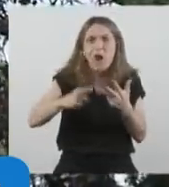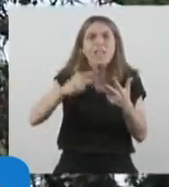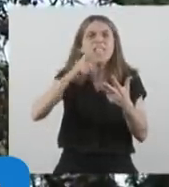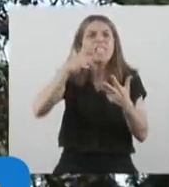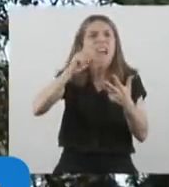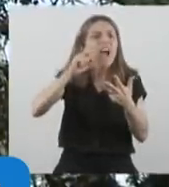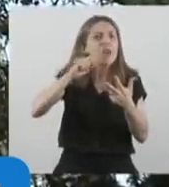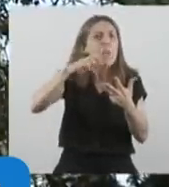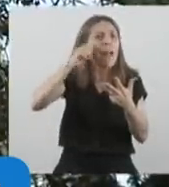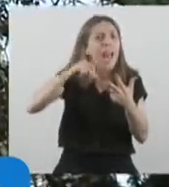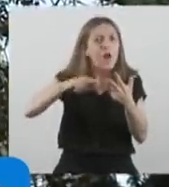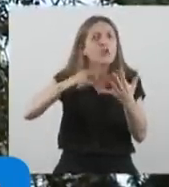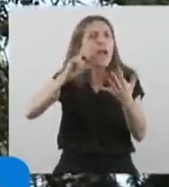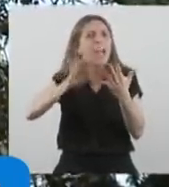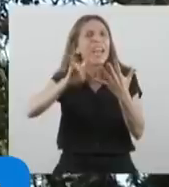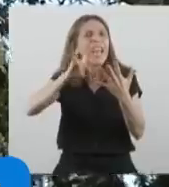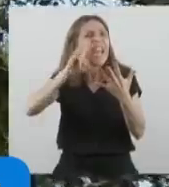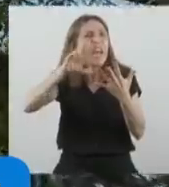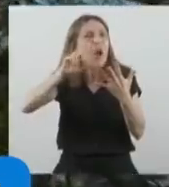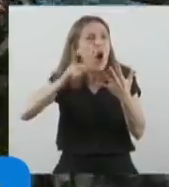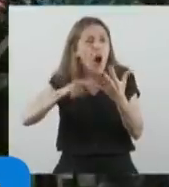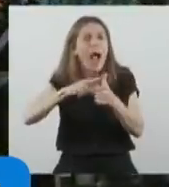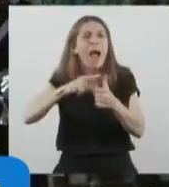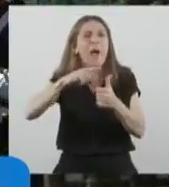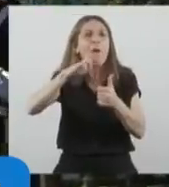facundo quiroga felipe varela